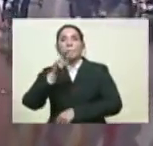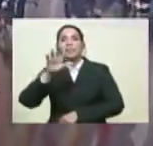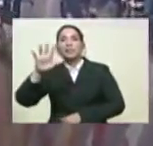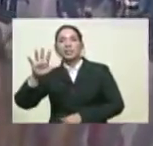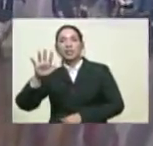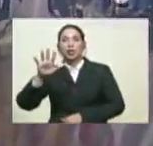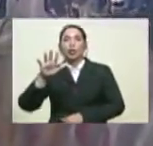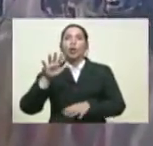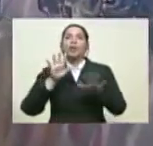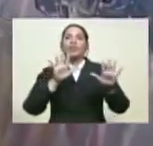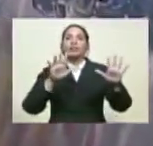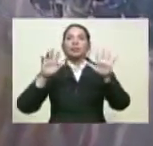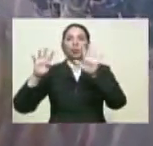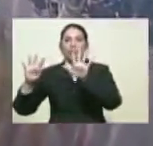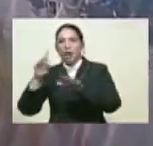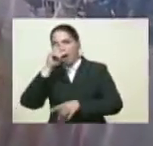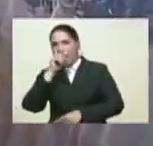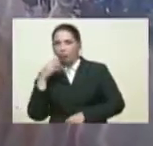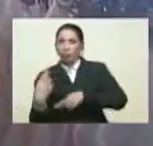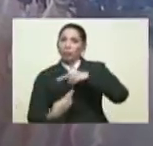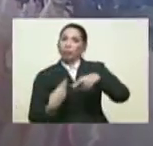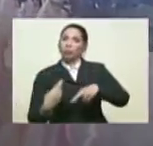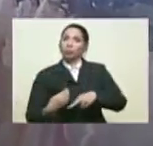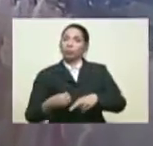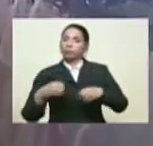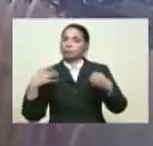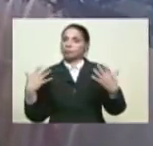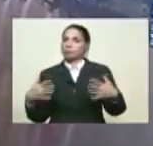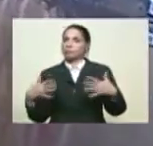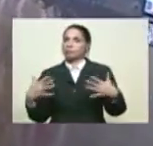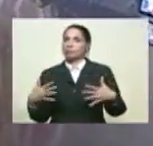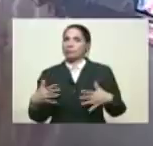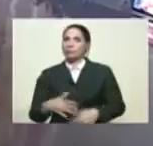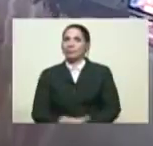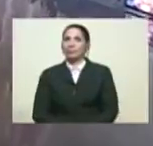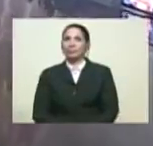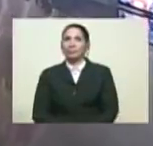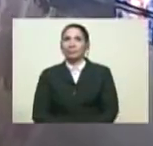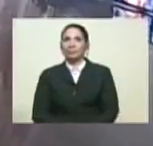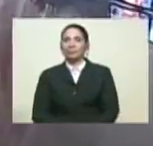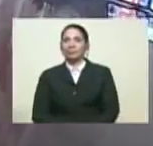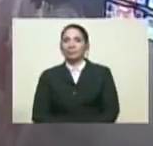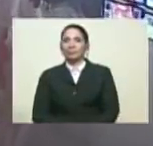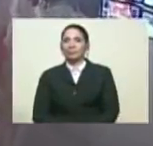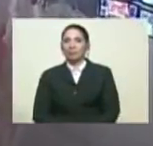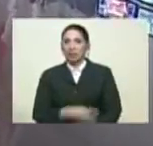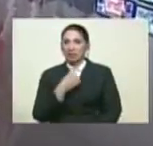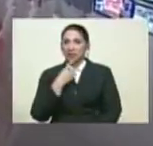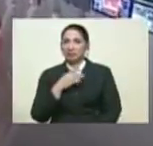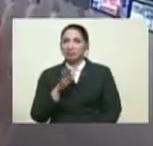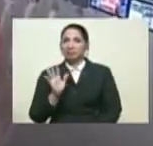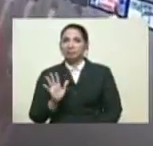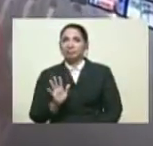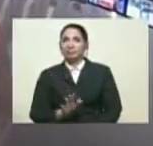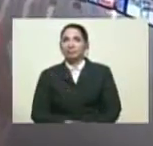de revolución. Una guará, dirían, por allá por occidente.